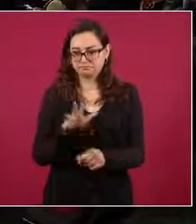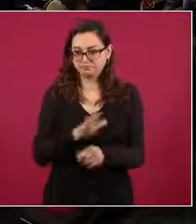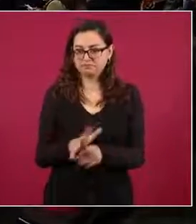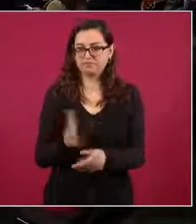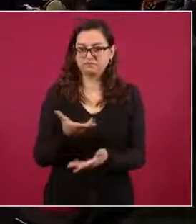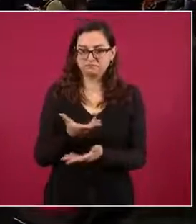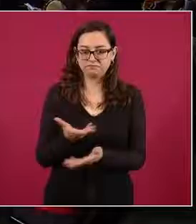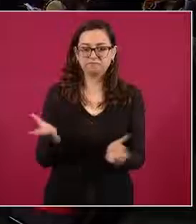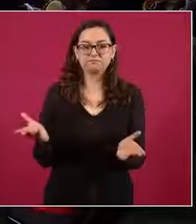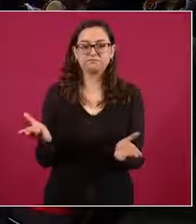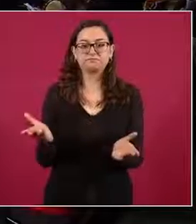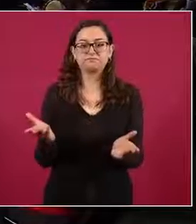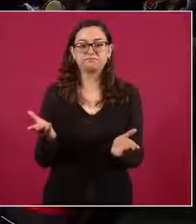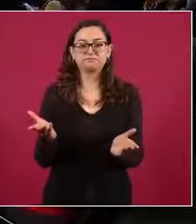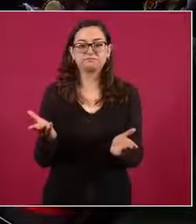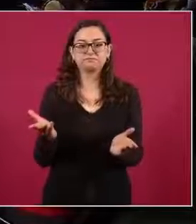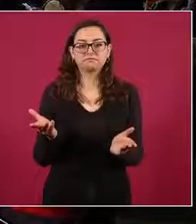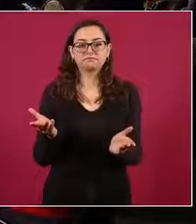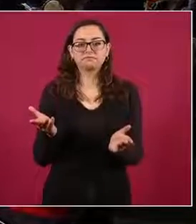Ya estamos